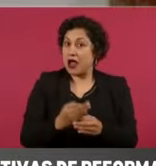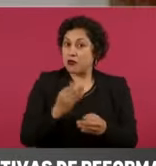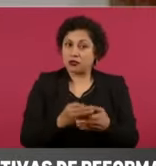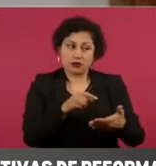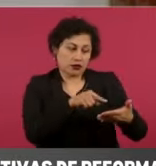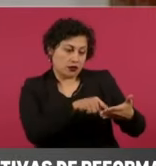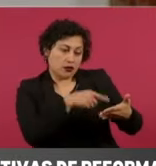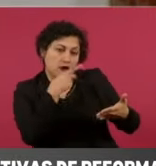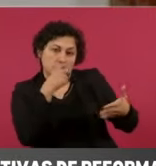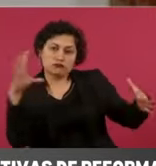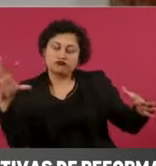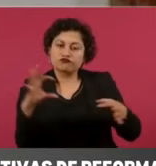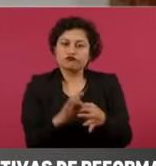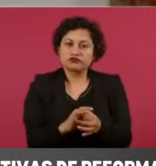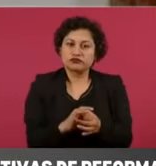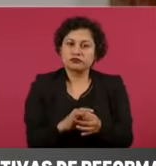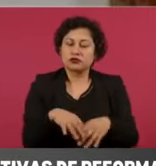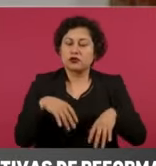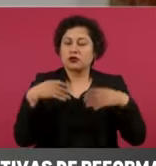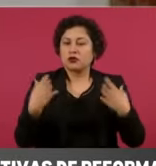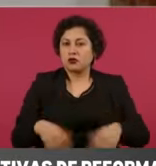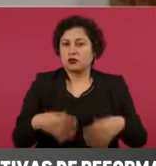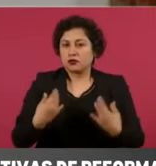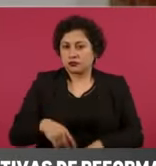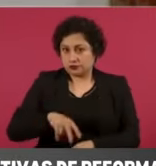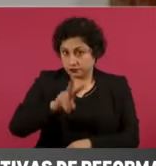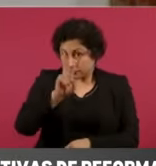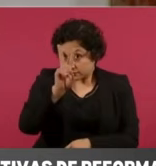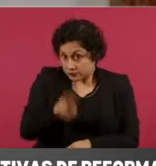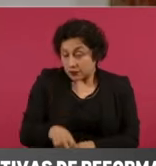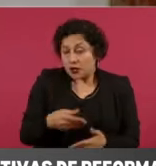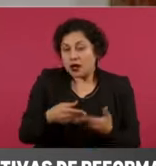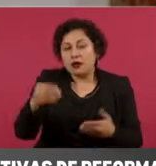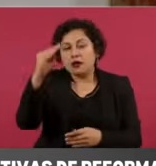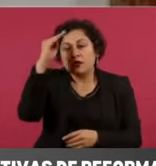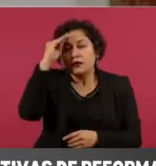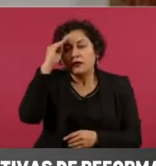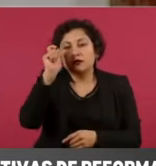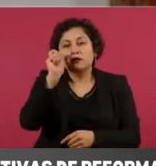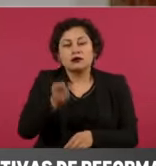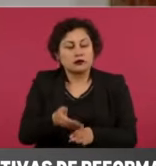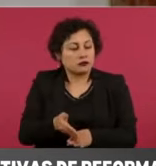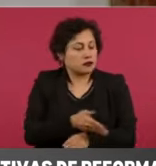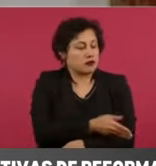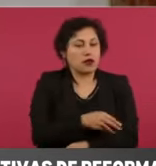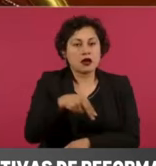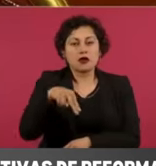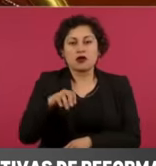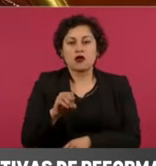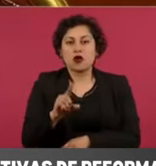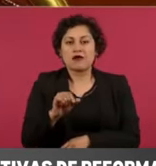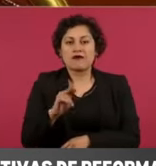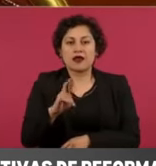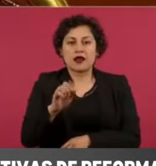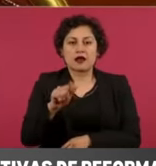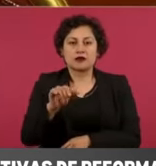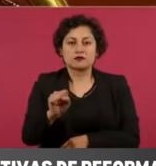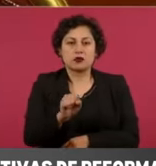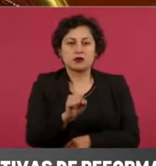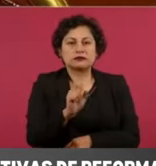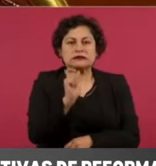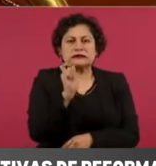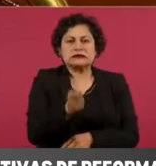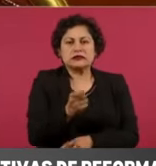neoliberalismo que terminaron hace 5 años, la desigualdad se volvió aún